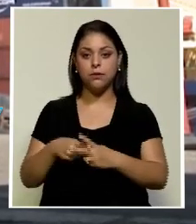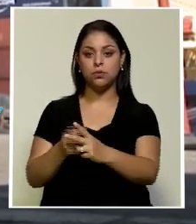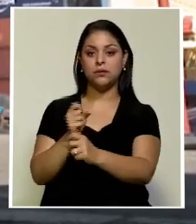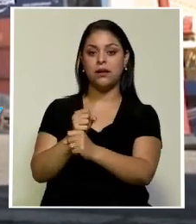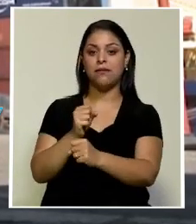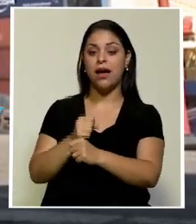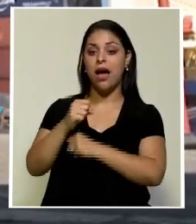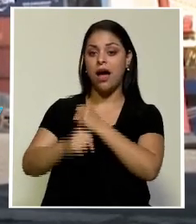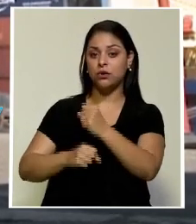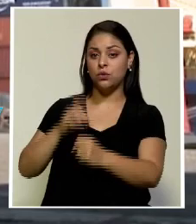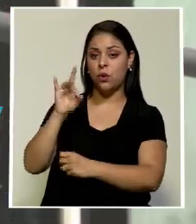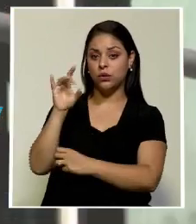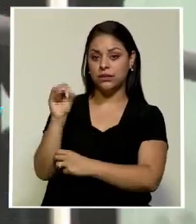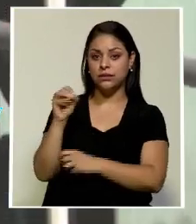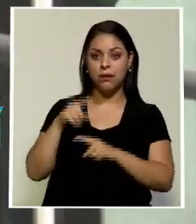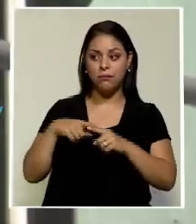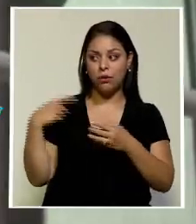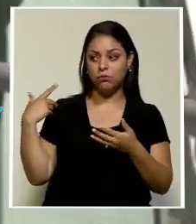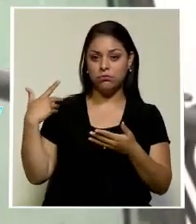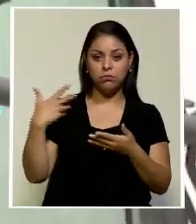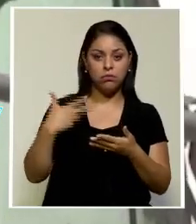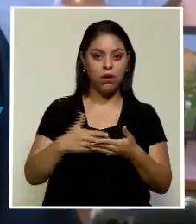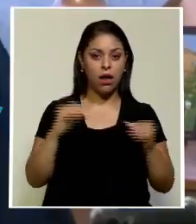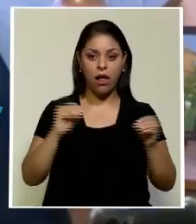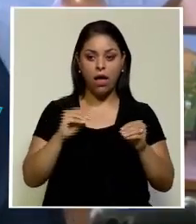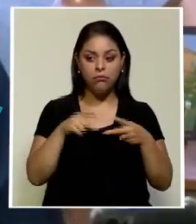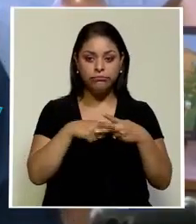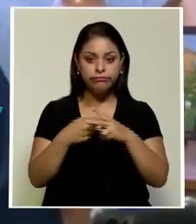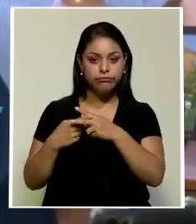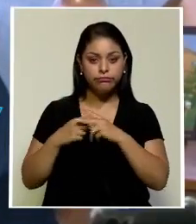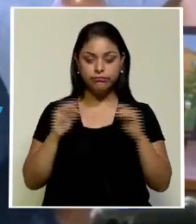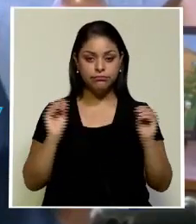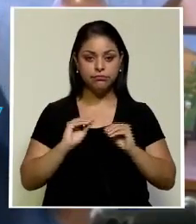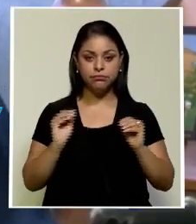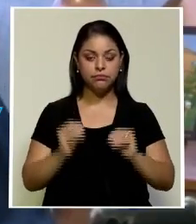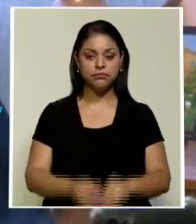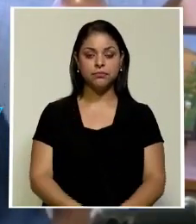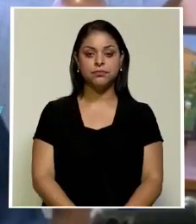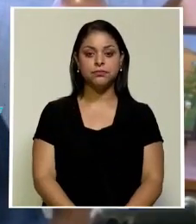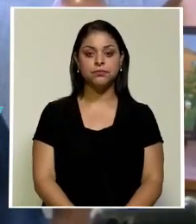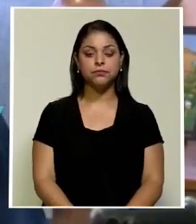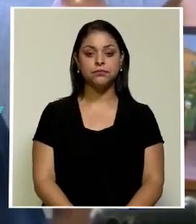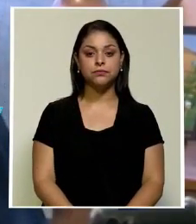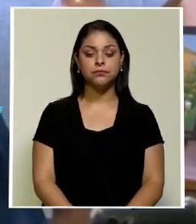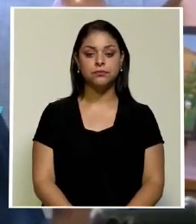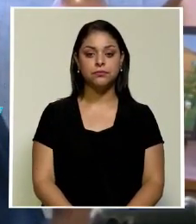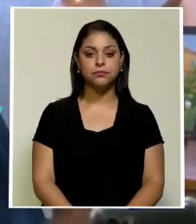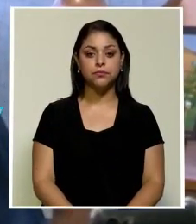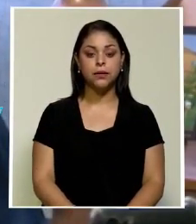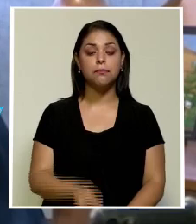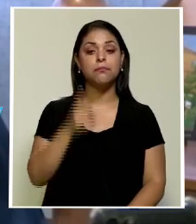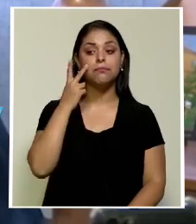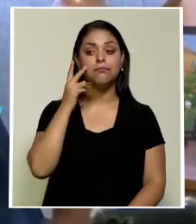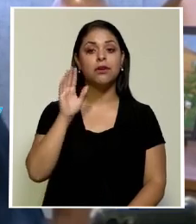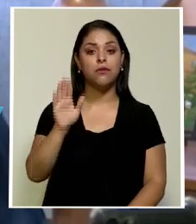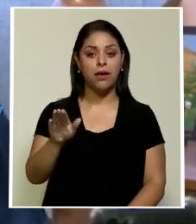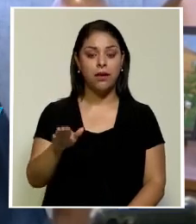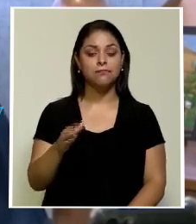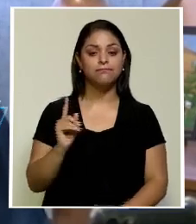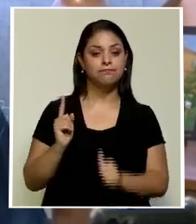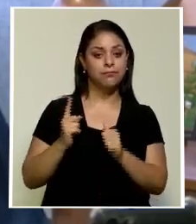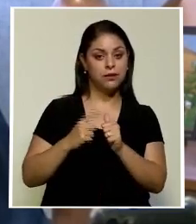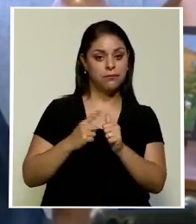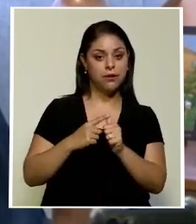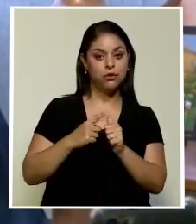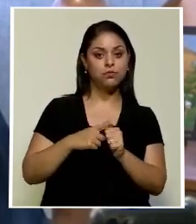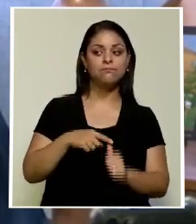entonces no se le efectúa alguna obra de alto impacto. Bueno, miren, primero que todo, tengo que comenzar diciendo